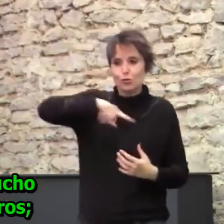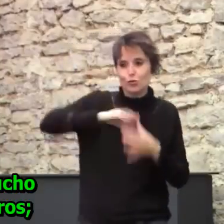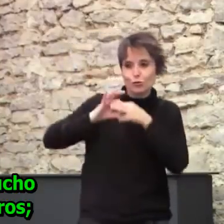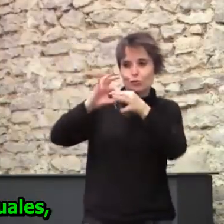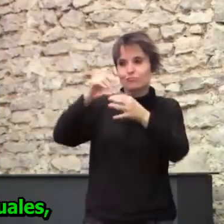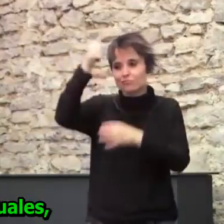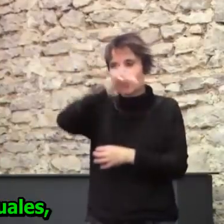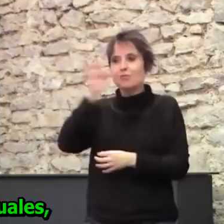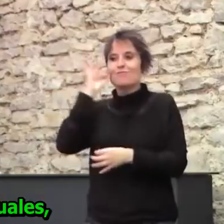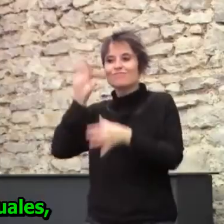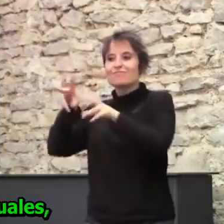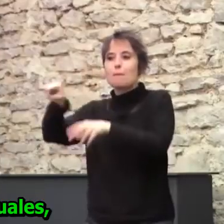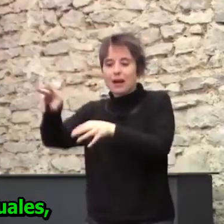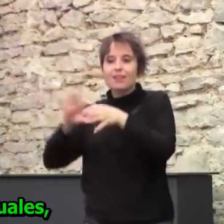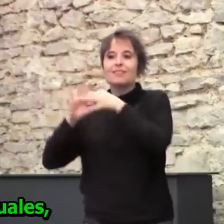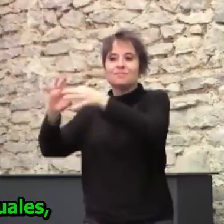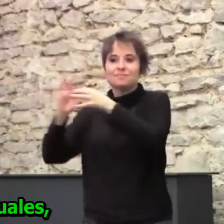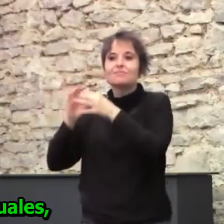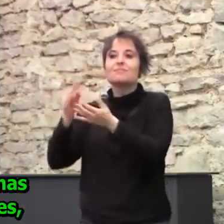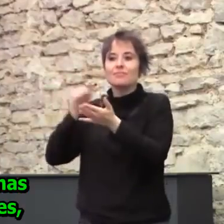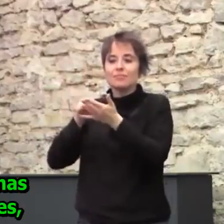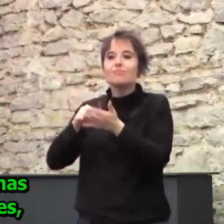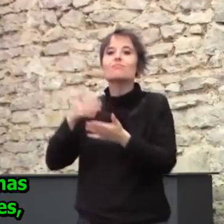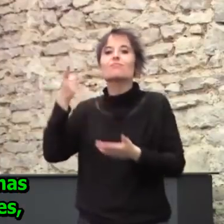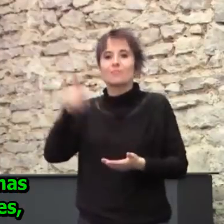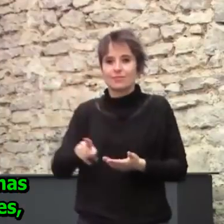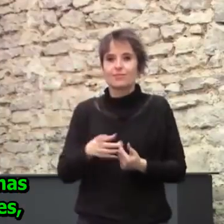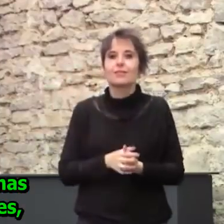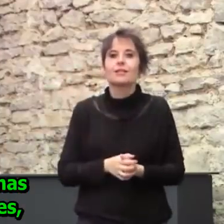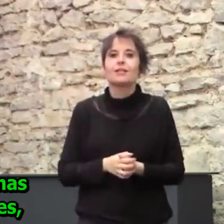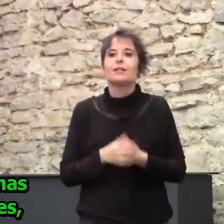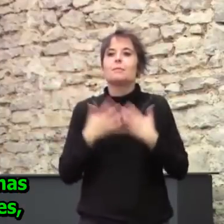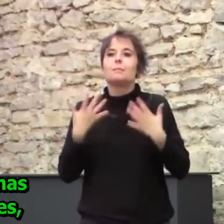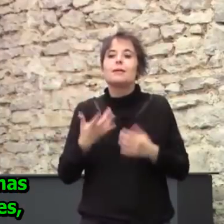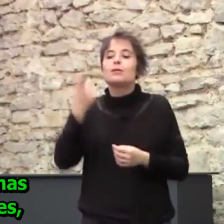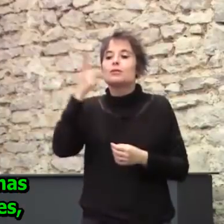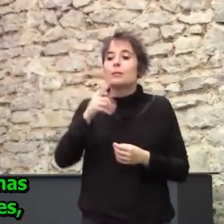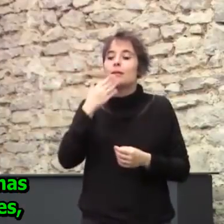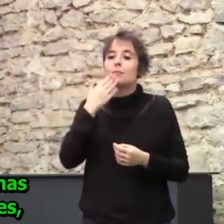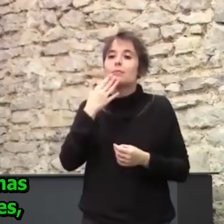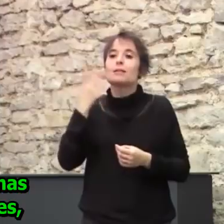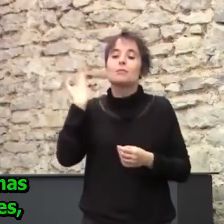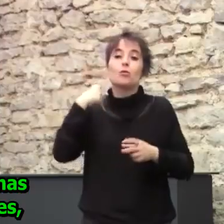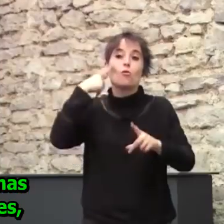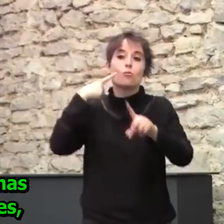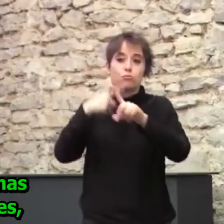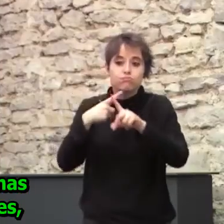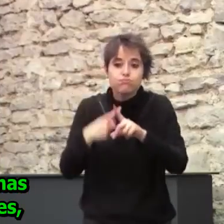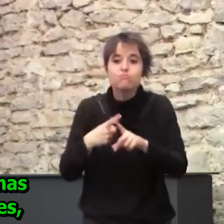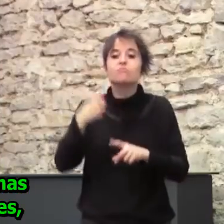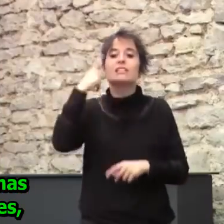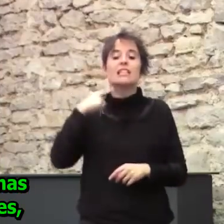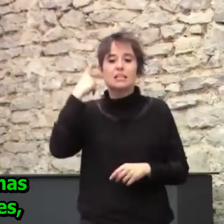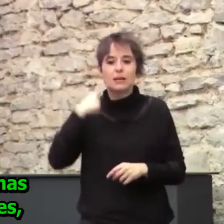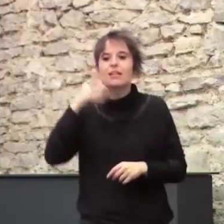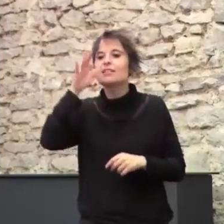Y nosotros, sobre todo las relaciones heterosexuales, pero también creo que gays y lesbianas sufren un